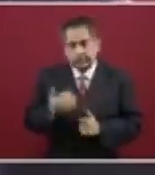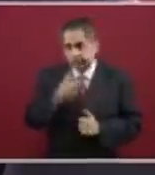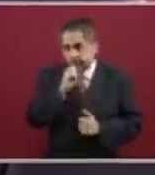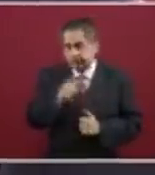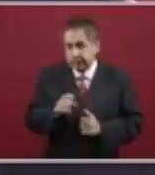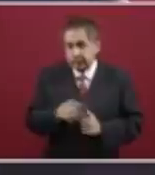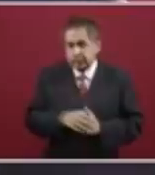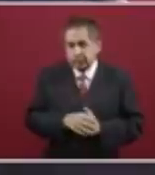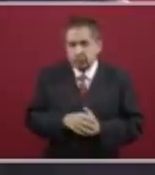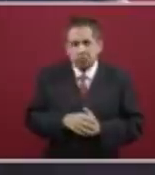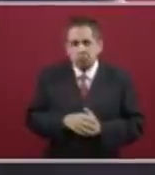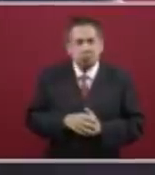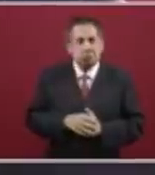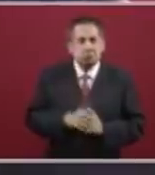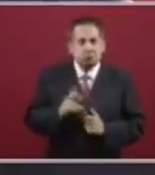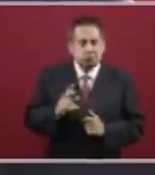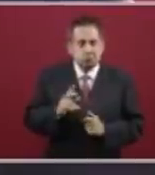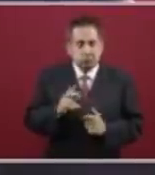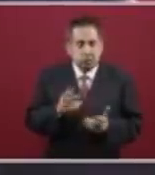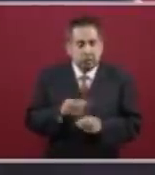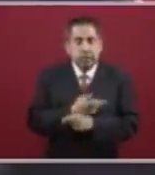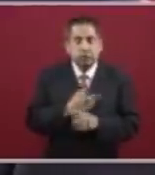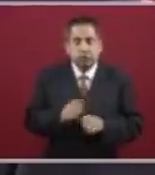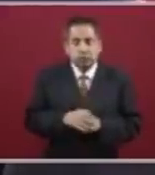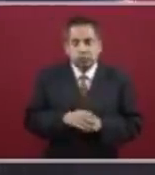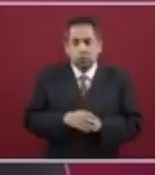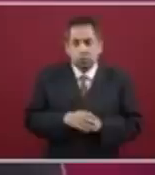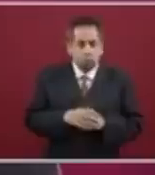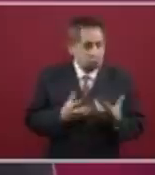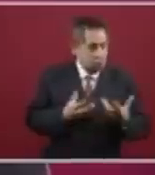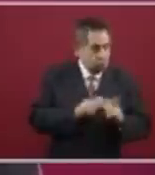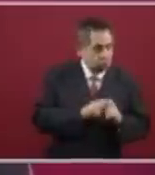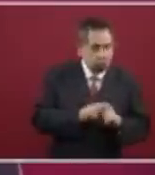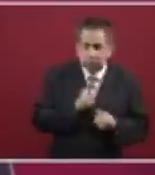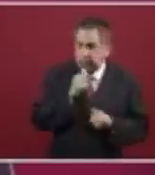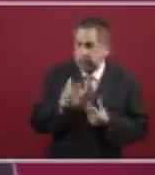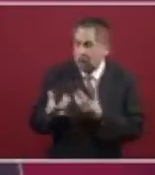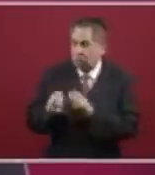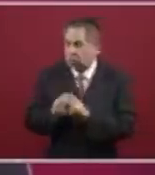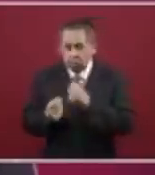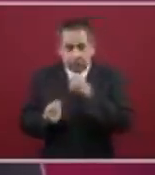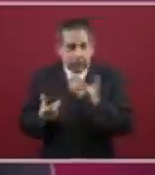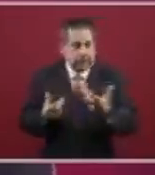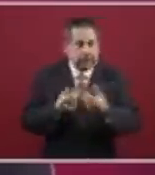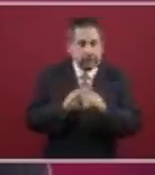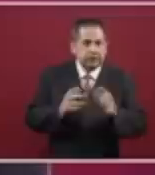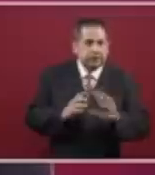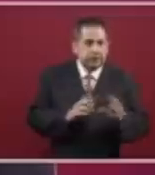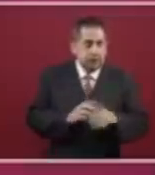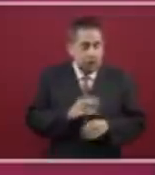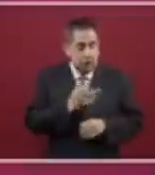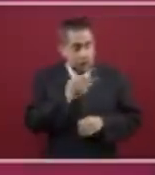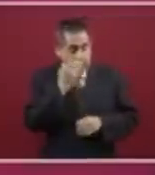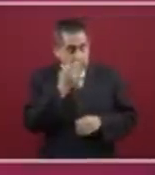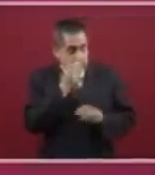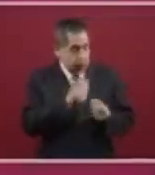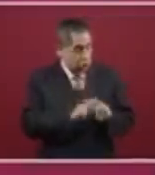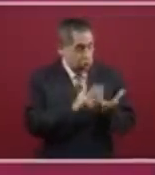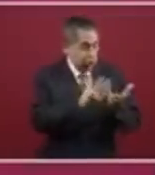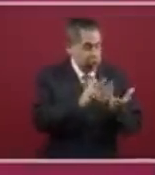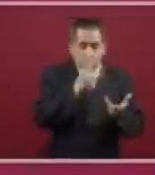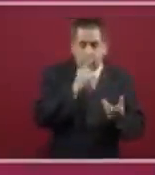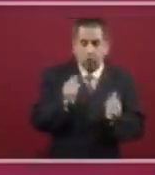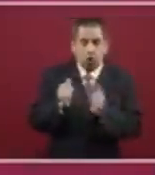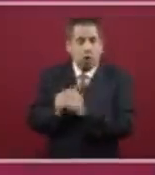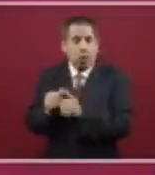no se permitió que se unieran las flores con las